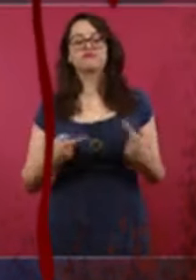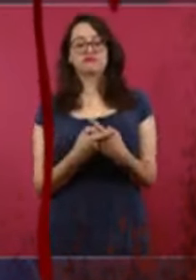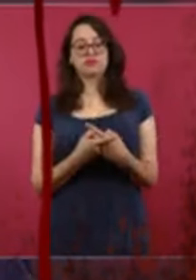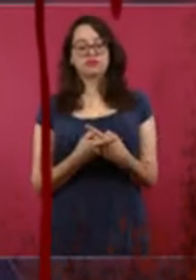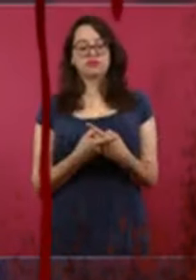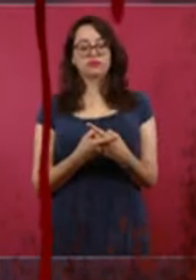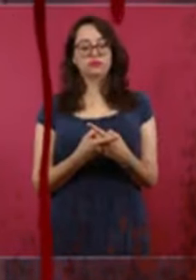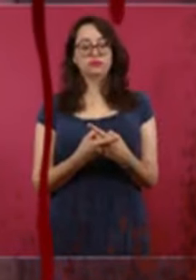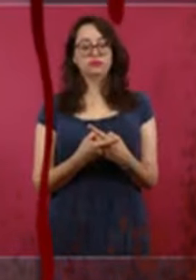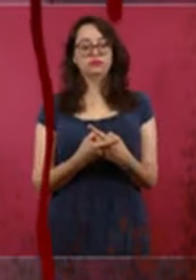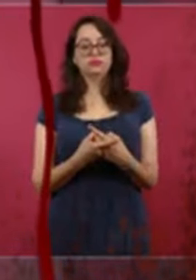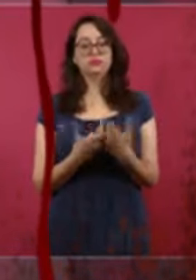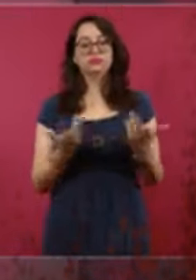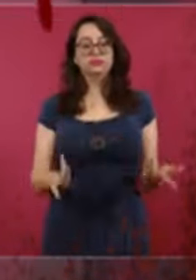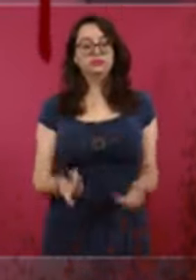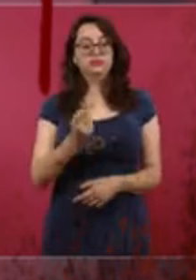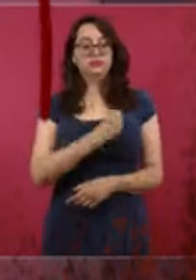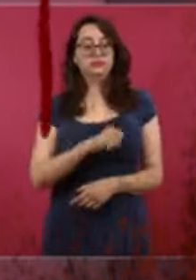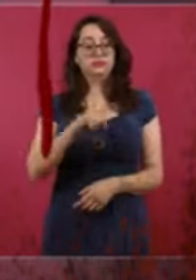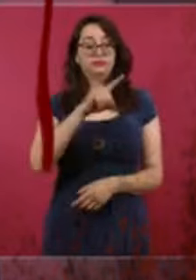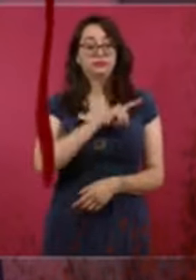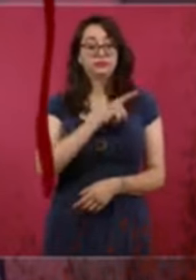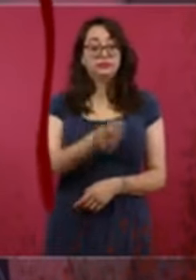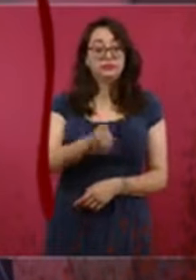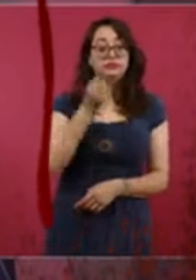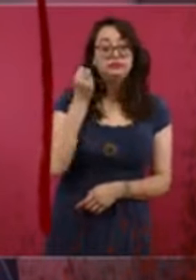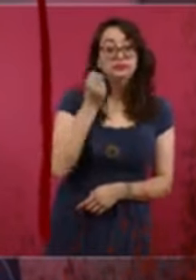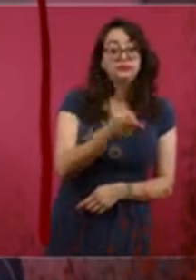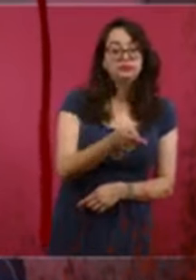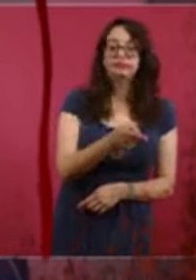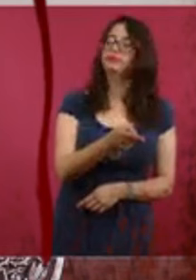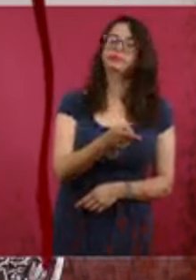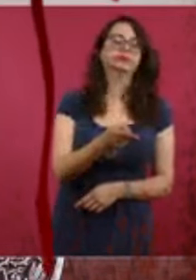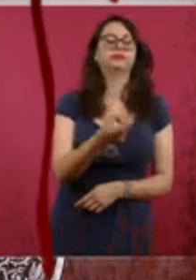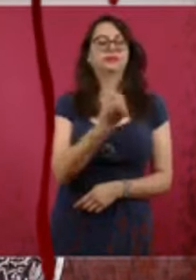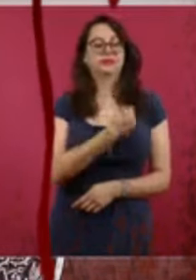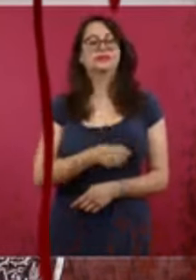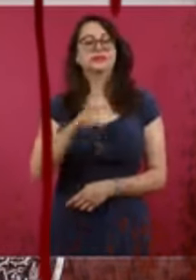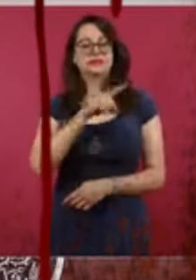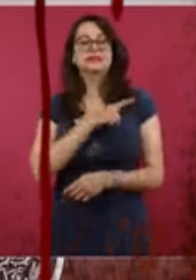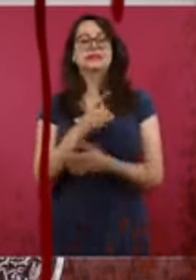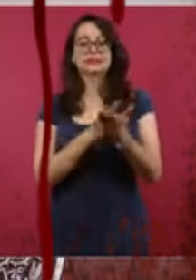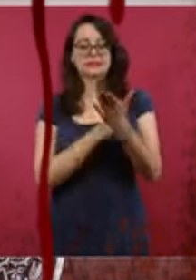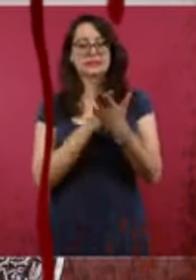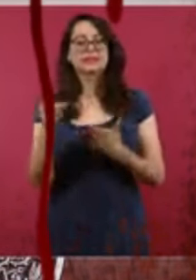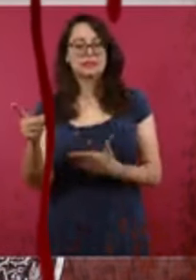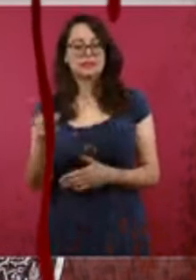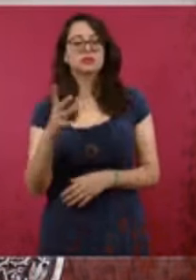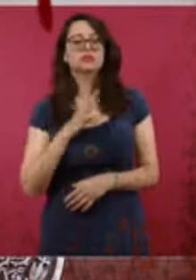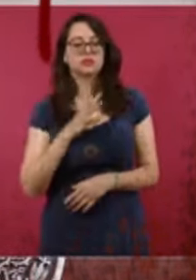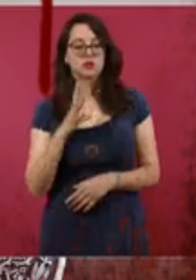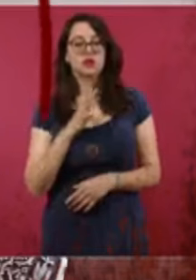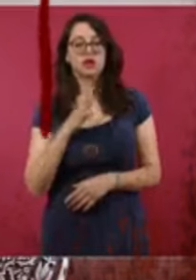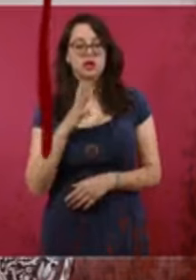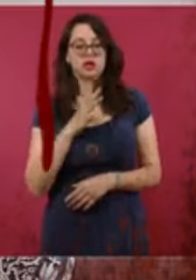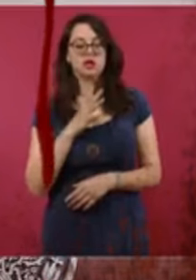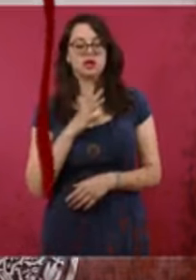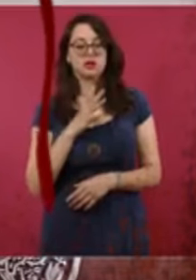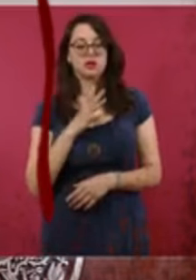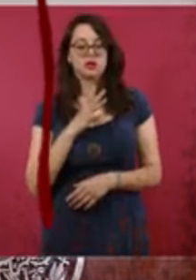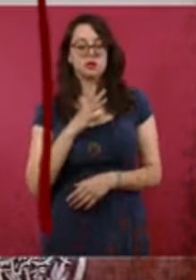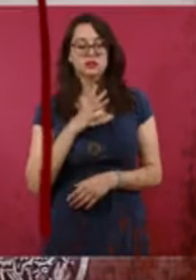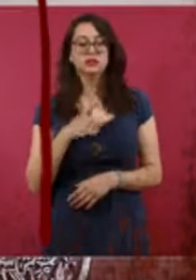entonces sí, ya les empiezas a comprar a otras y se acabó el negocio. Pero él no lo hizo. Él dejó de comprar medicamentos y después